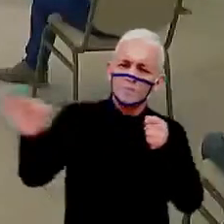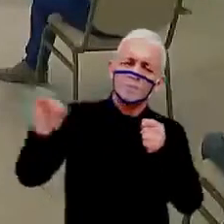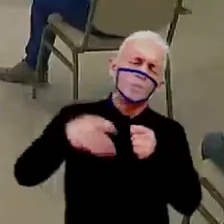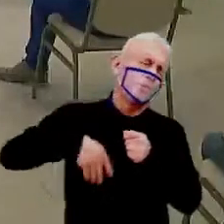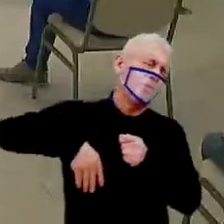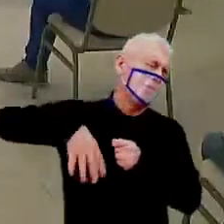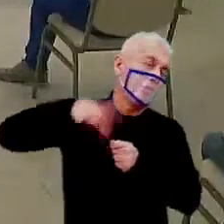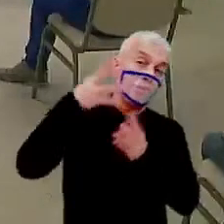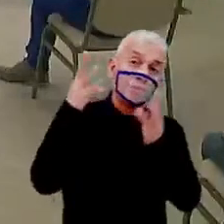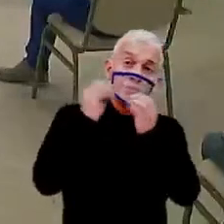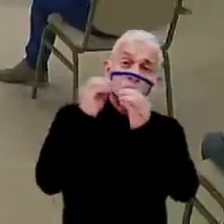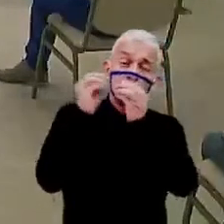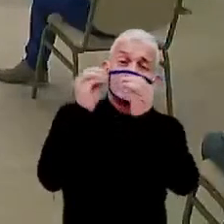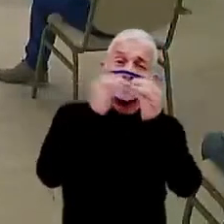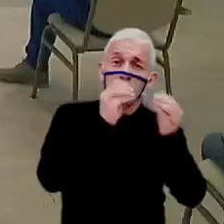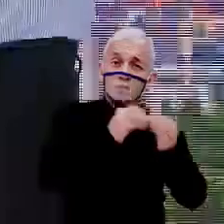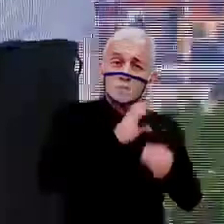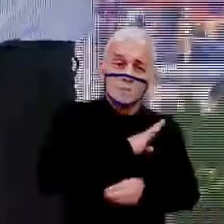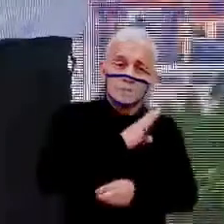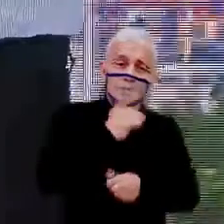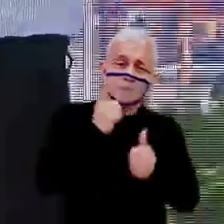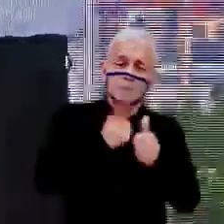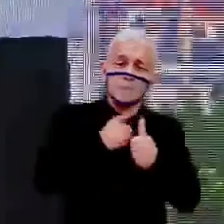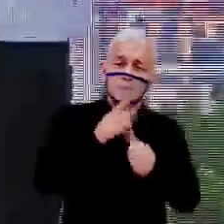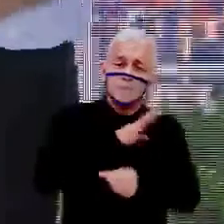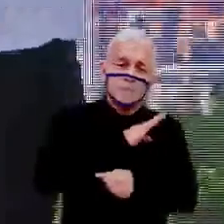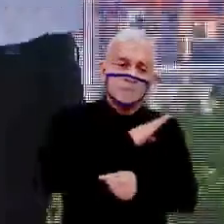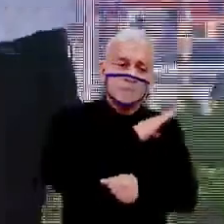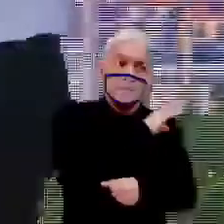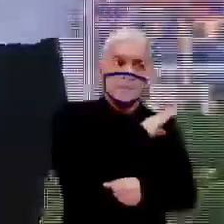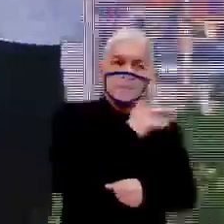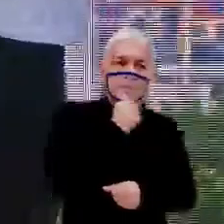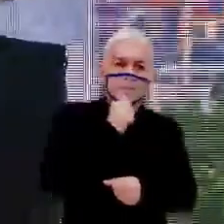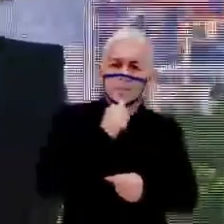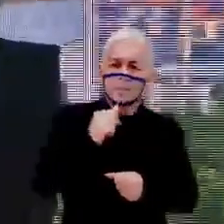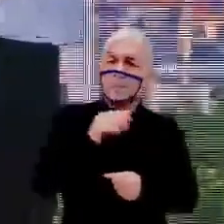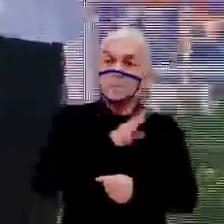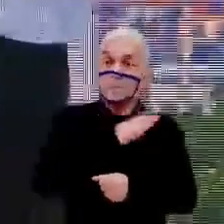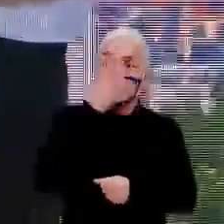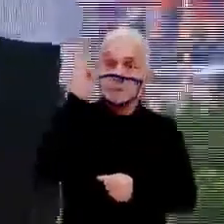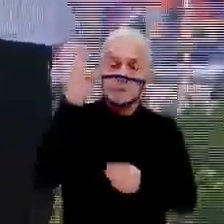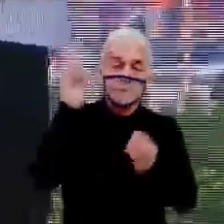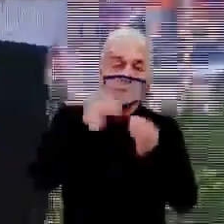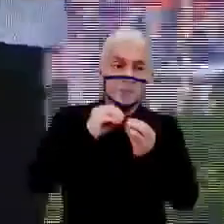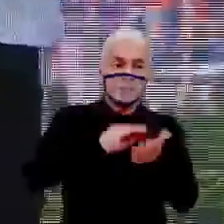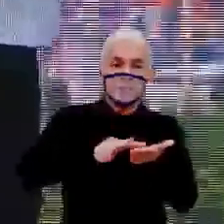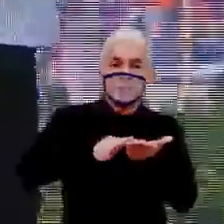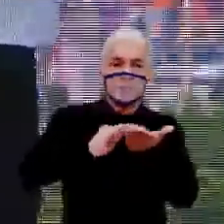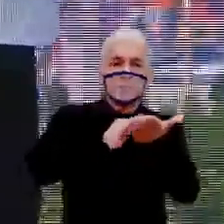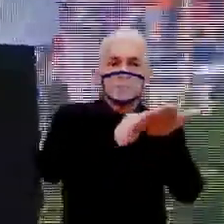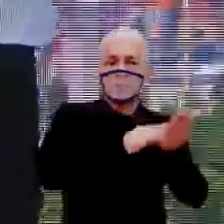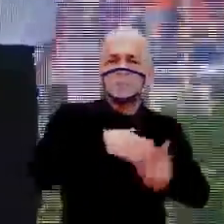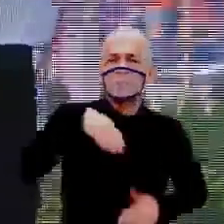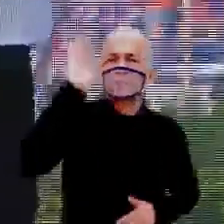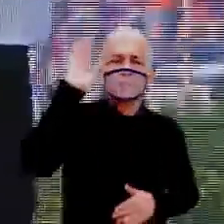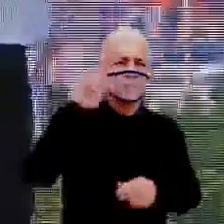sumamos todas las pavimentaciones de las alcaldías principales de Colombia, no le llegan ni a los tobillos a lo que hemos alcanzado a pavimentar en los últimos